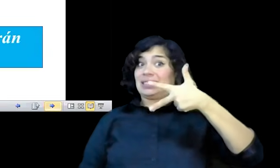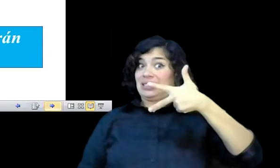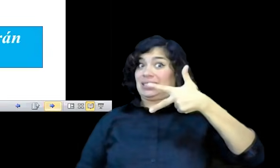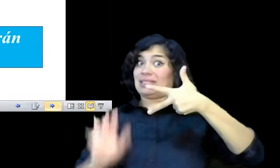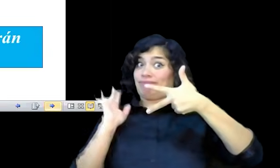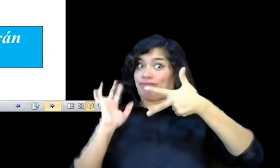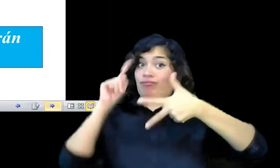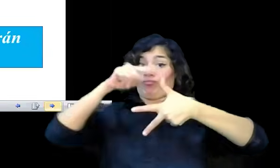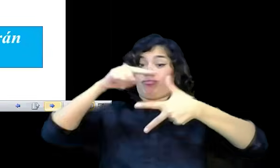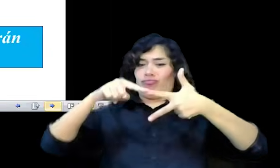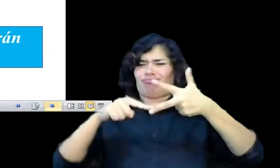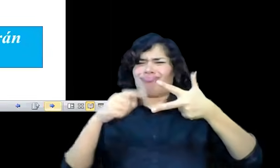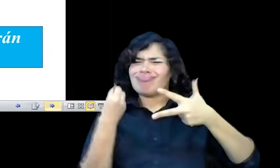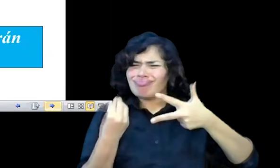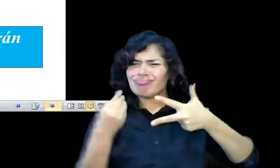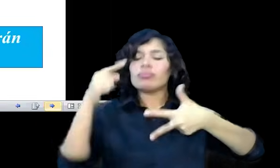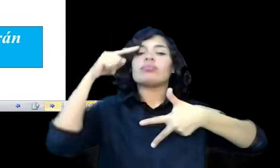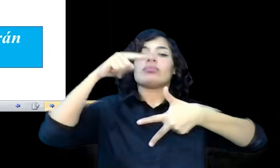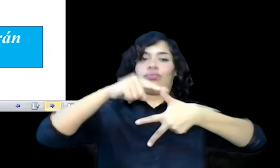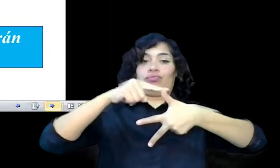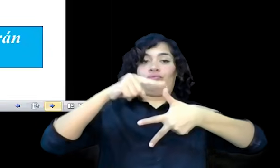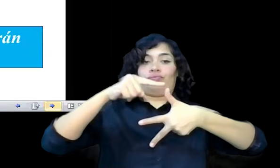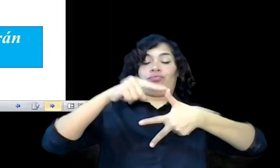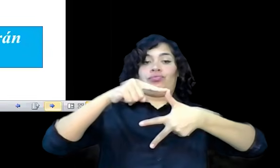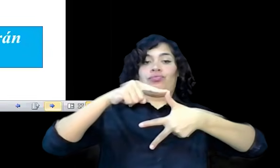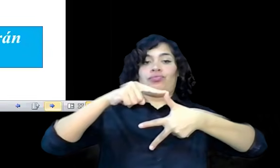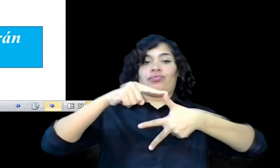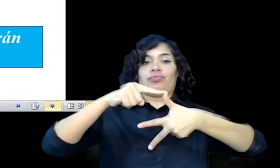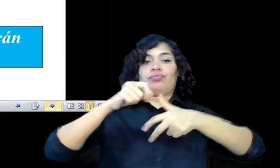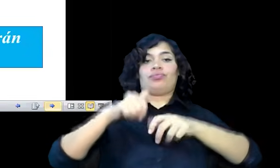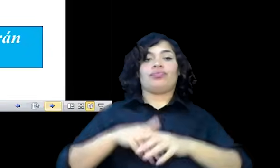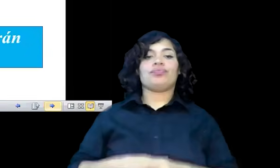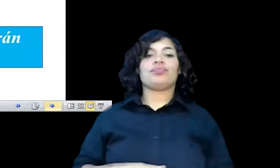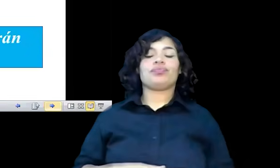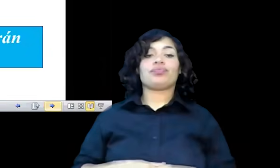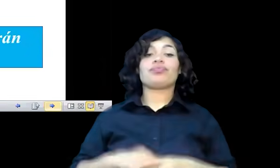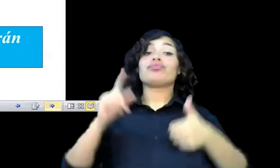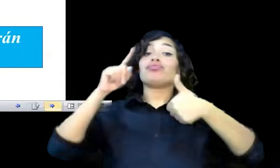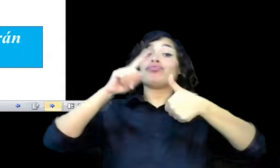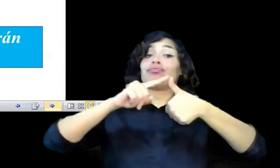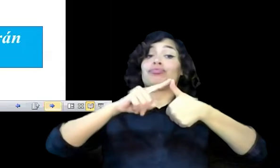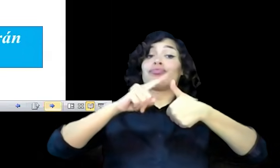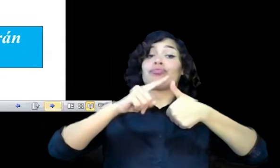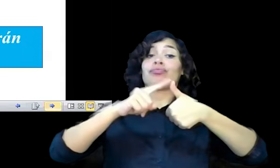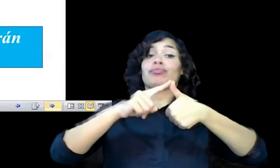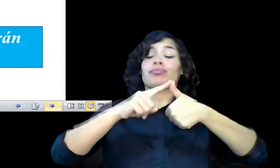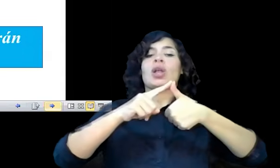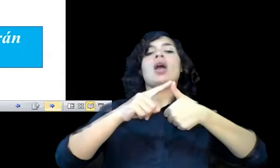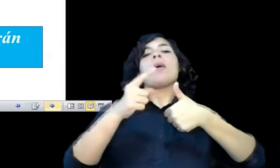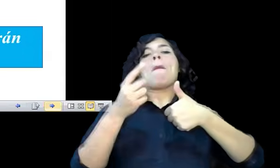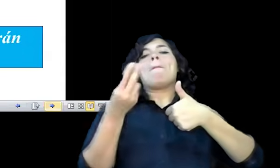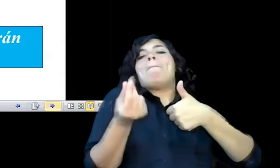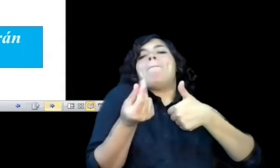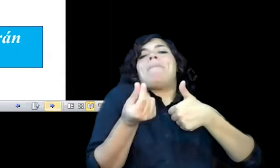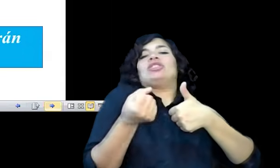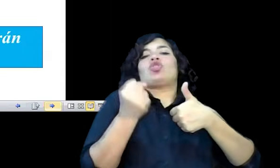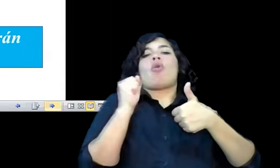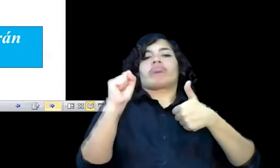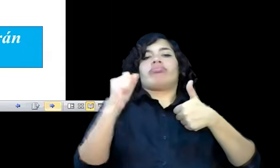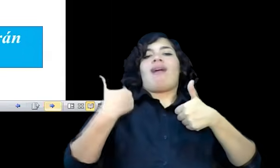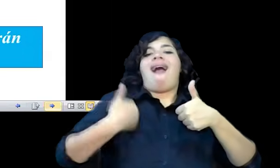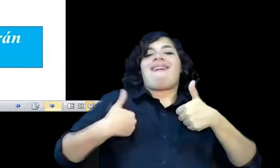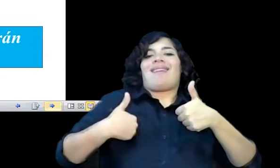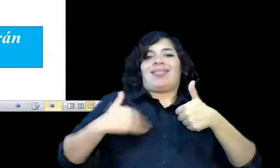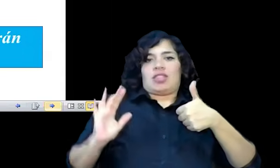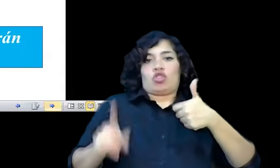son esas condiciones? Esas condiciones son que estén emitidas en moneda nacional, que coticen